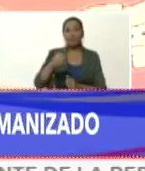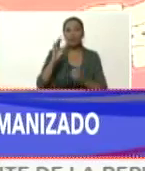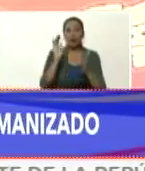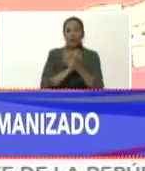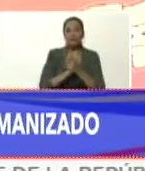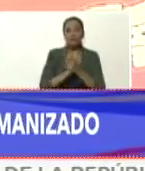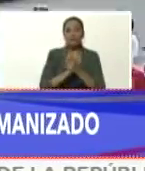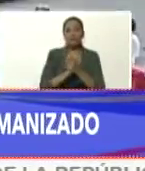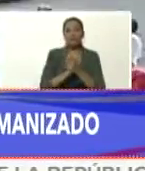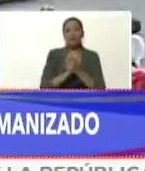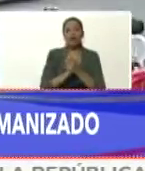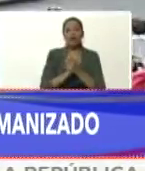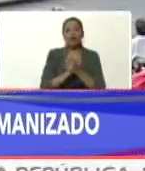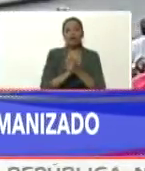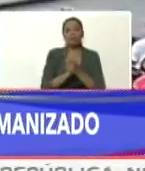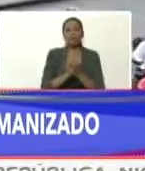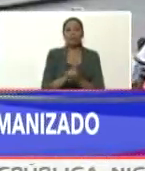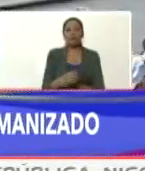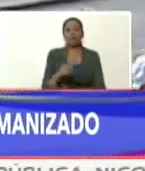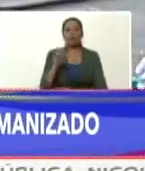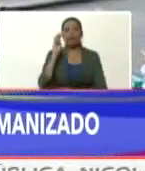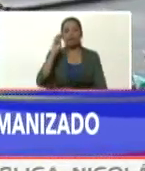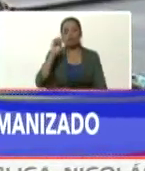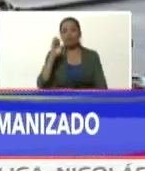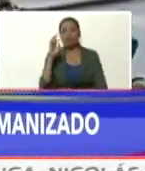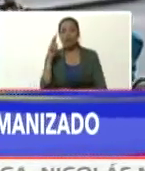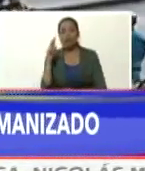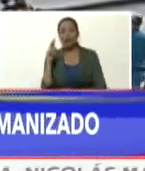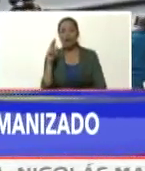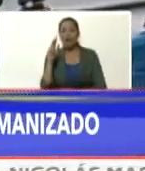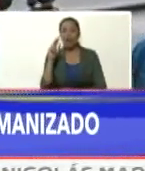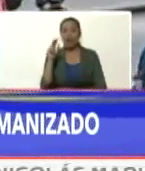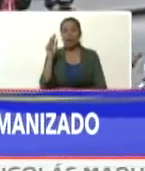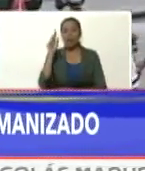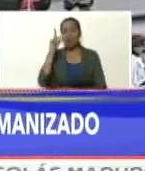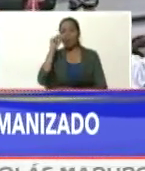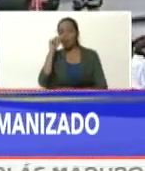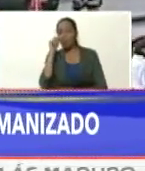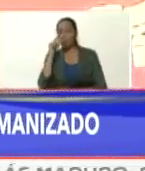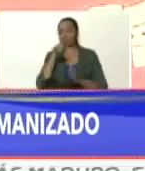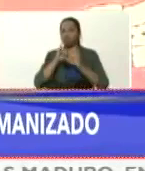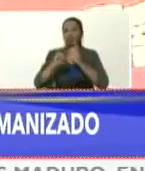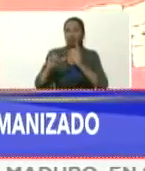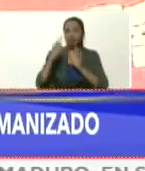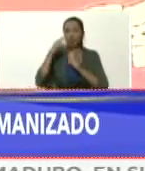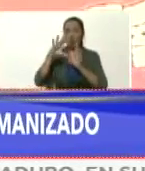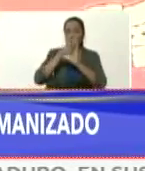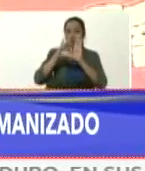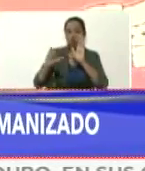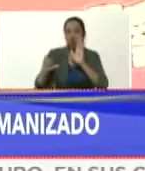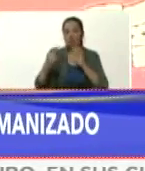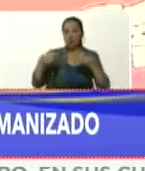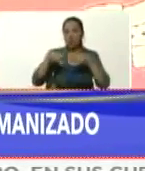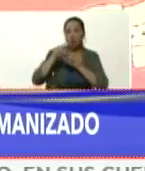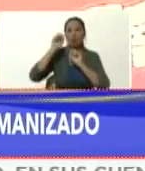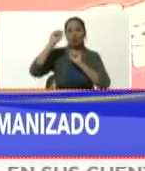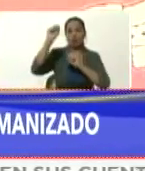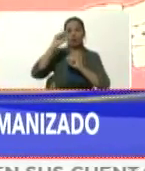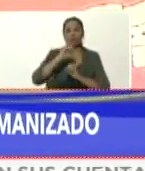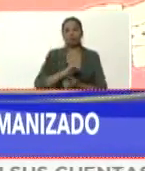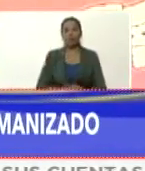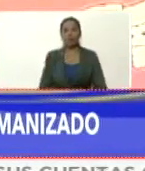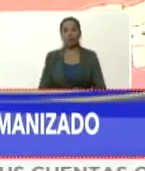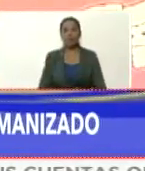María León, presidenta de la Comisión de la Constituyente para la Mujer, camarada, tenemos que lograrlo, tenemos